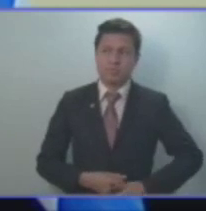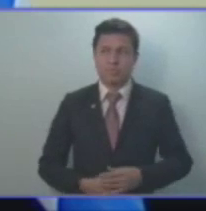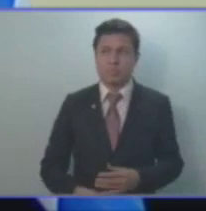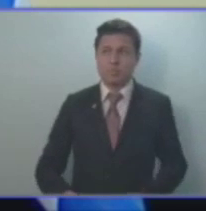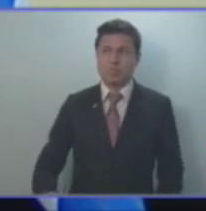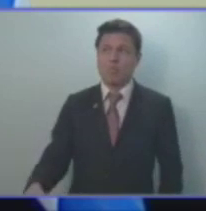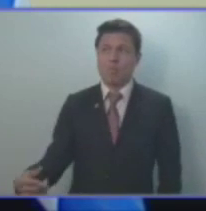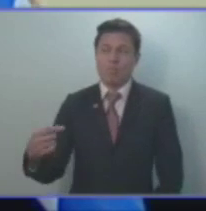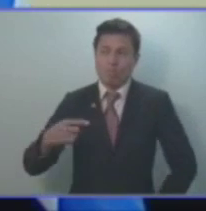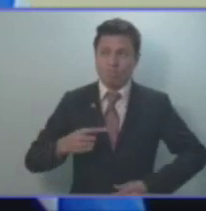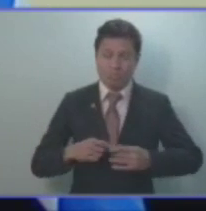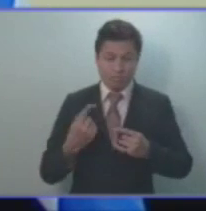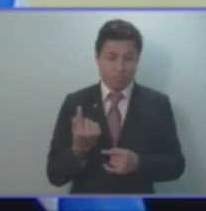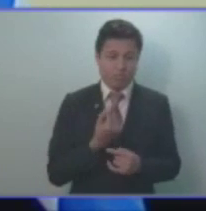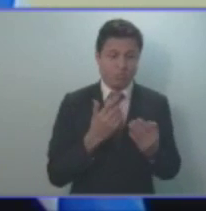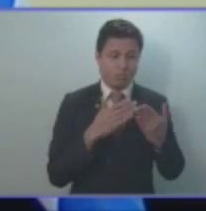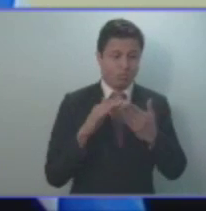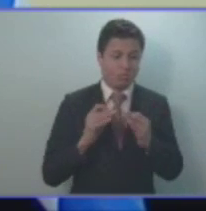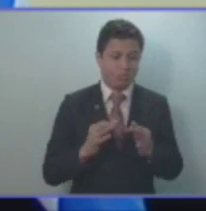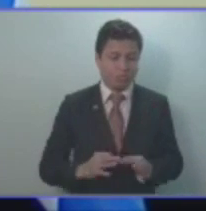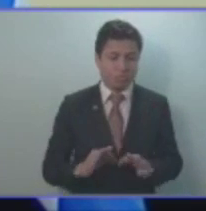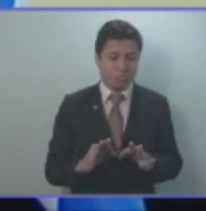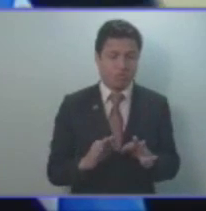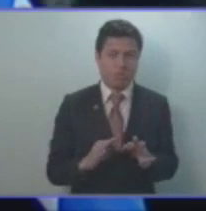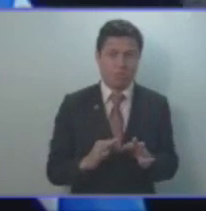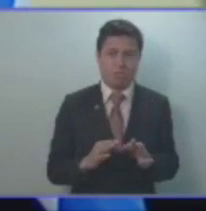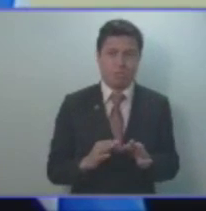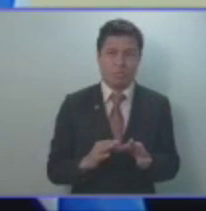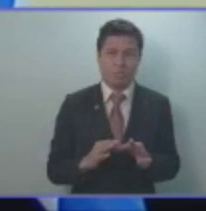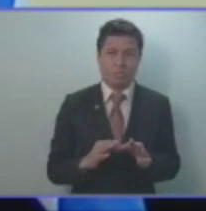los que los distinguen como tales.